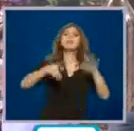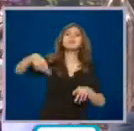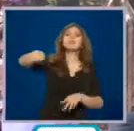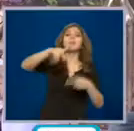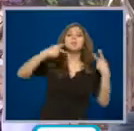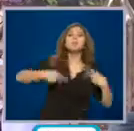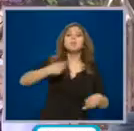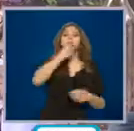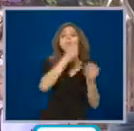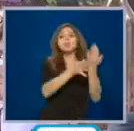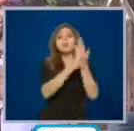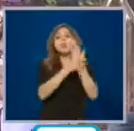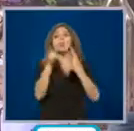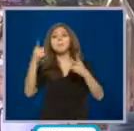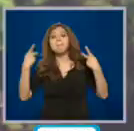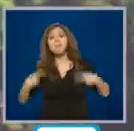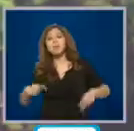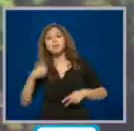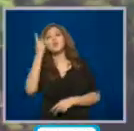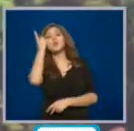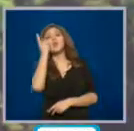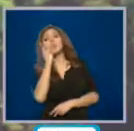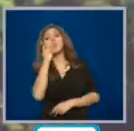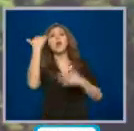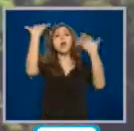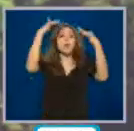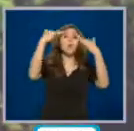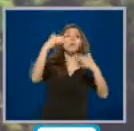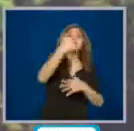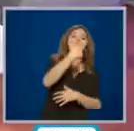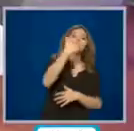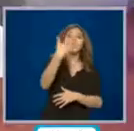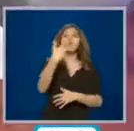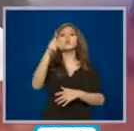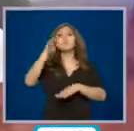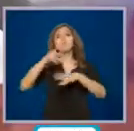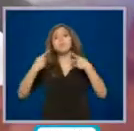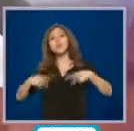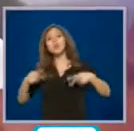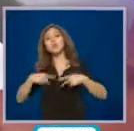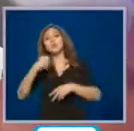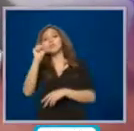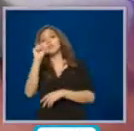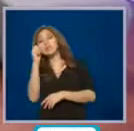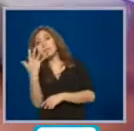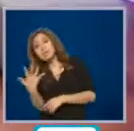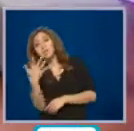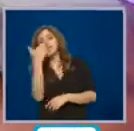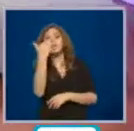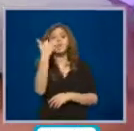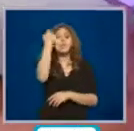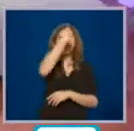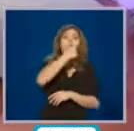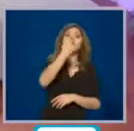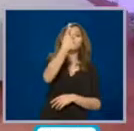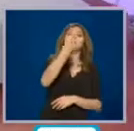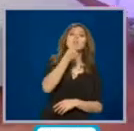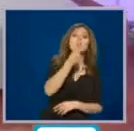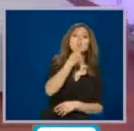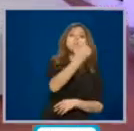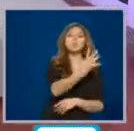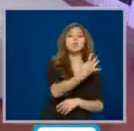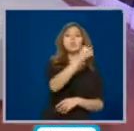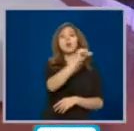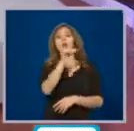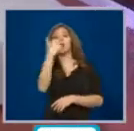adulto activo tiene que dormir entre 7 y 8 horas, ¿no? Alguien mayor de 65, 70, ya con 6 suficiente. Un niño entre 5 y